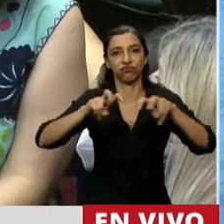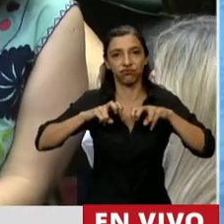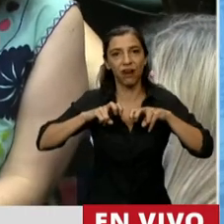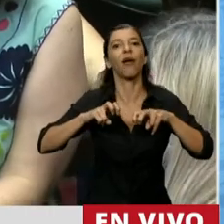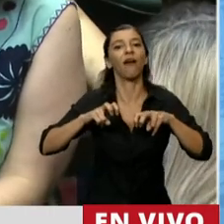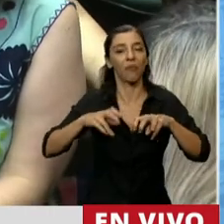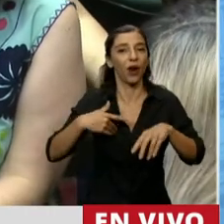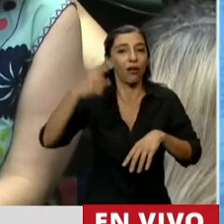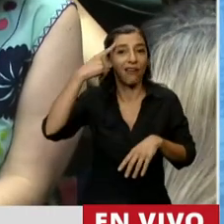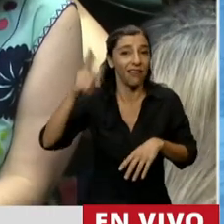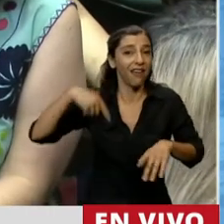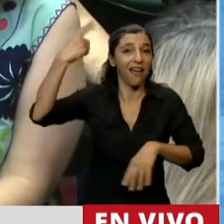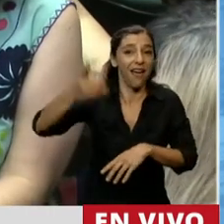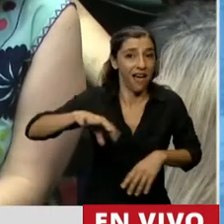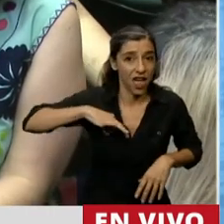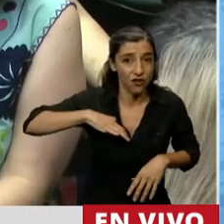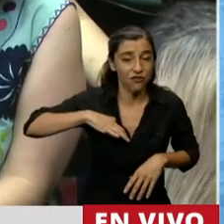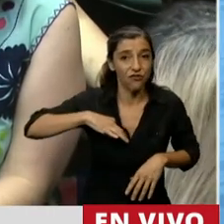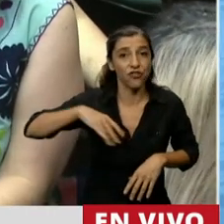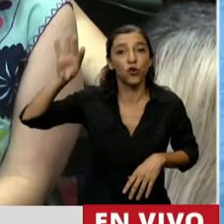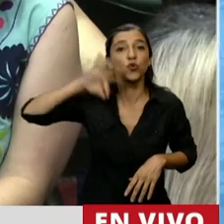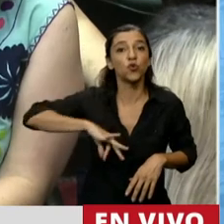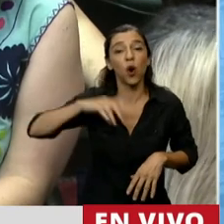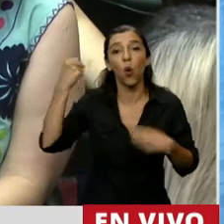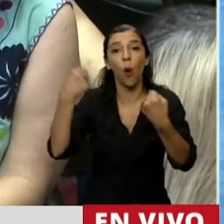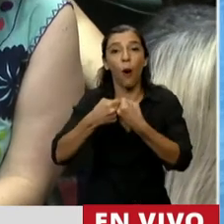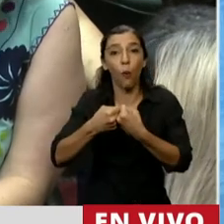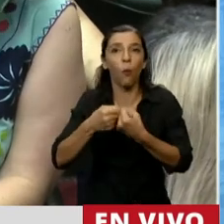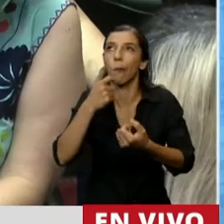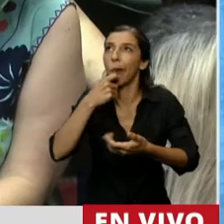2021 con acuerdos salariales por debajo de la inflación?